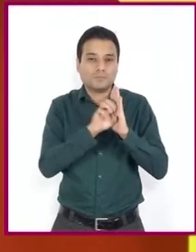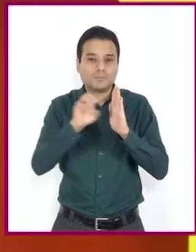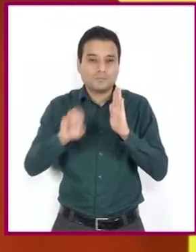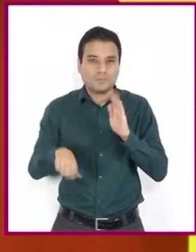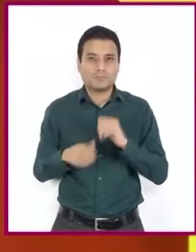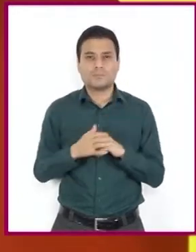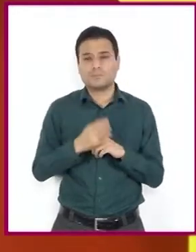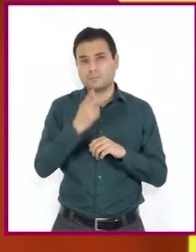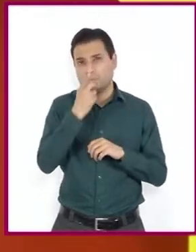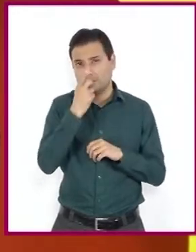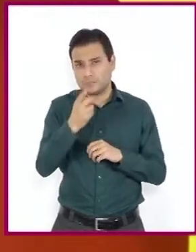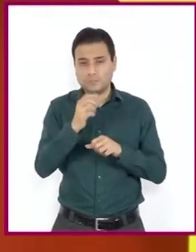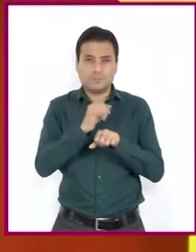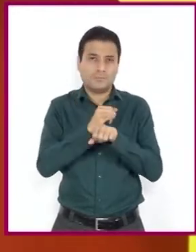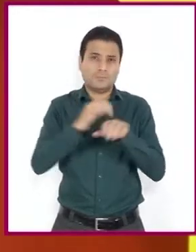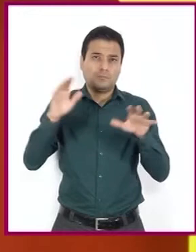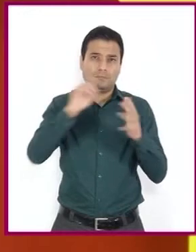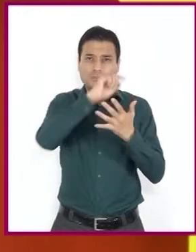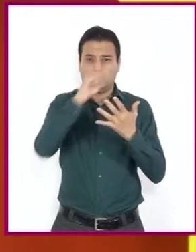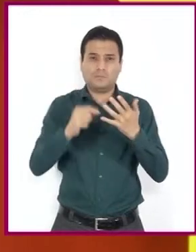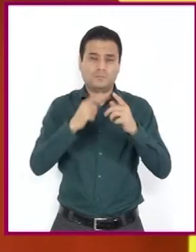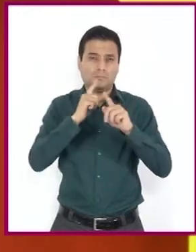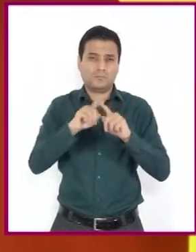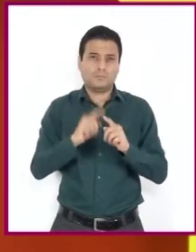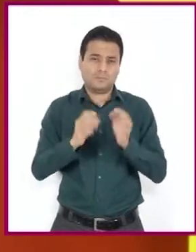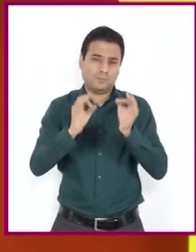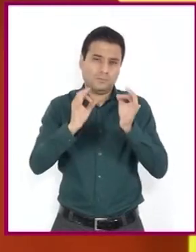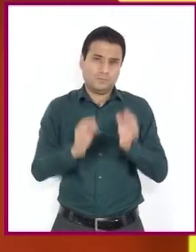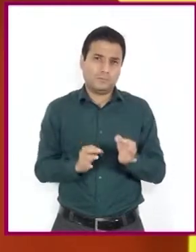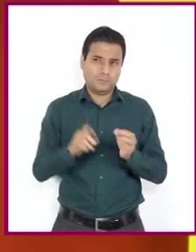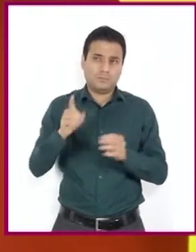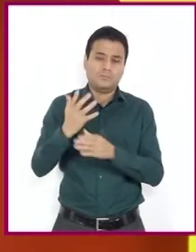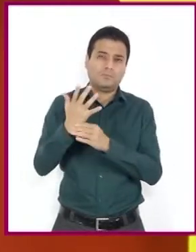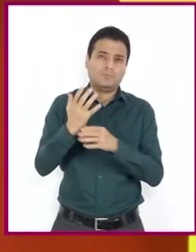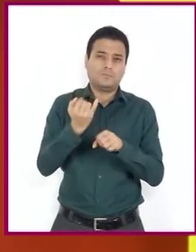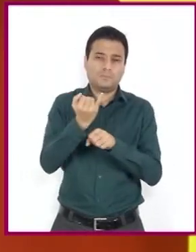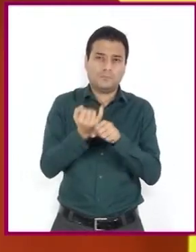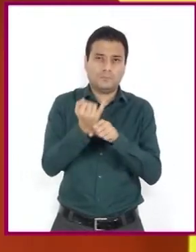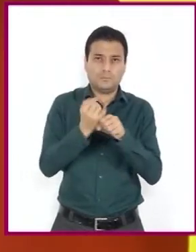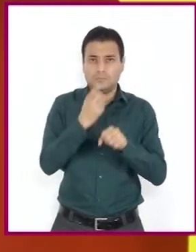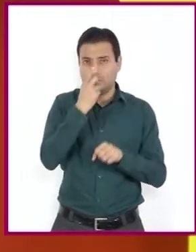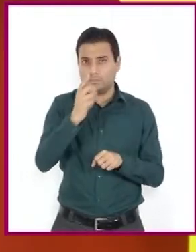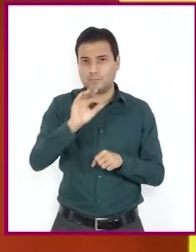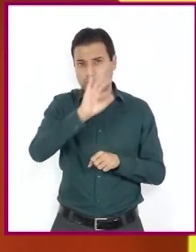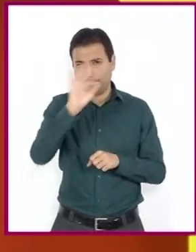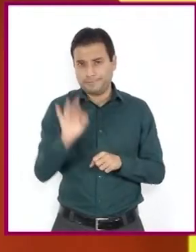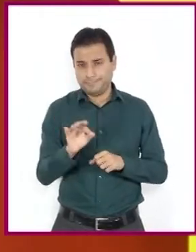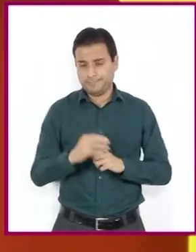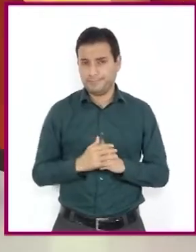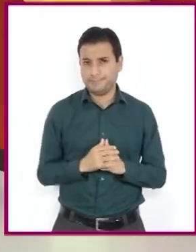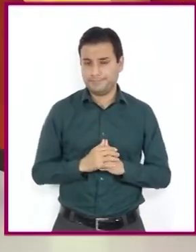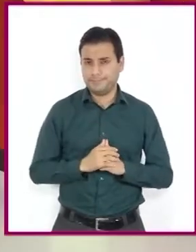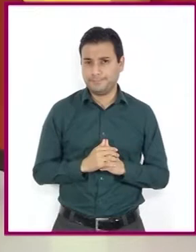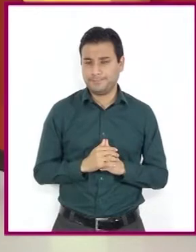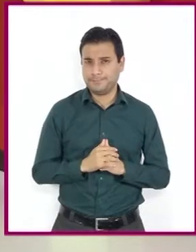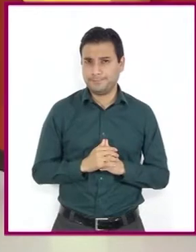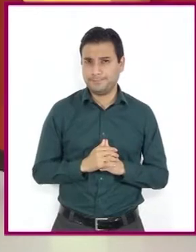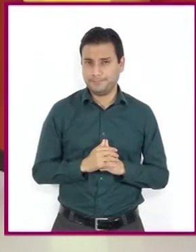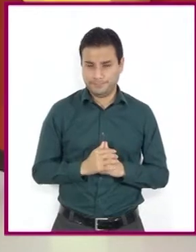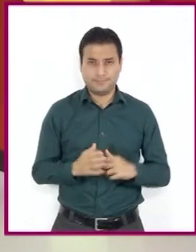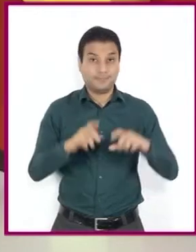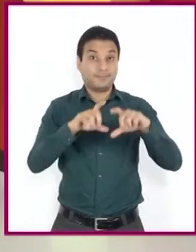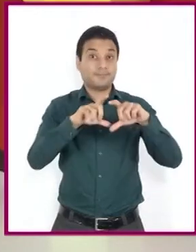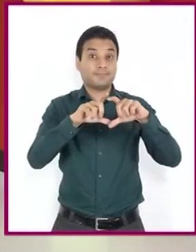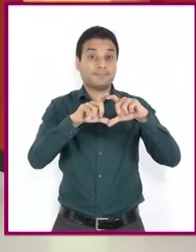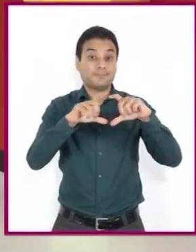los datos que genera un estudio, pues nos indica los porcentajes de incidencia. Los párrafos